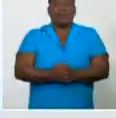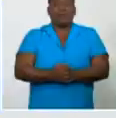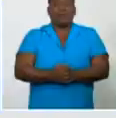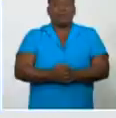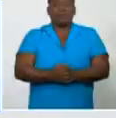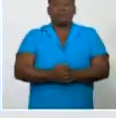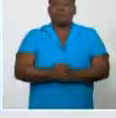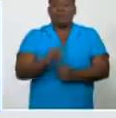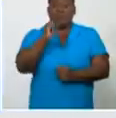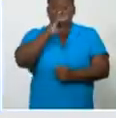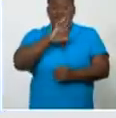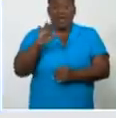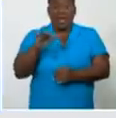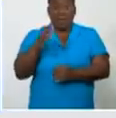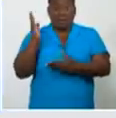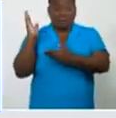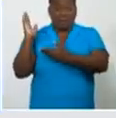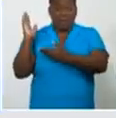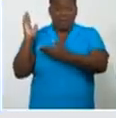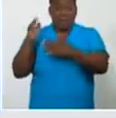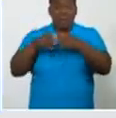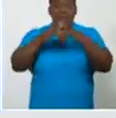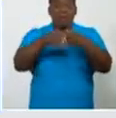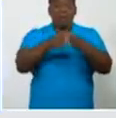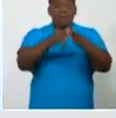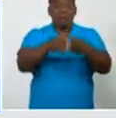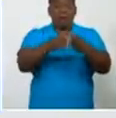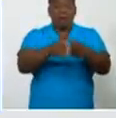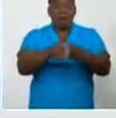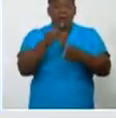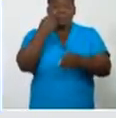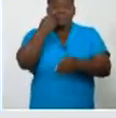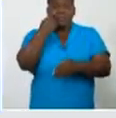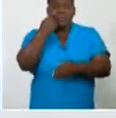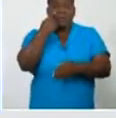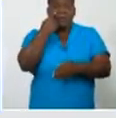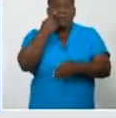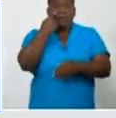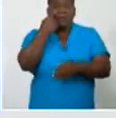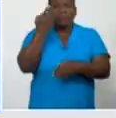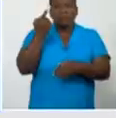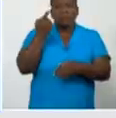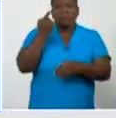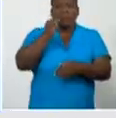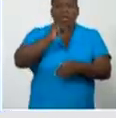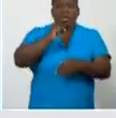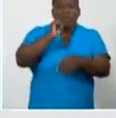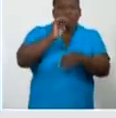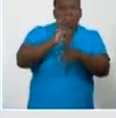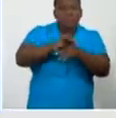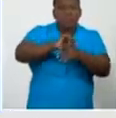Granma, que ahí se puede ver que en un momento determinado comenzó a disminuir.